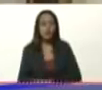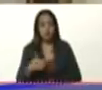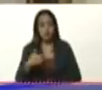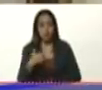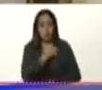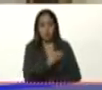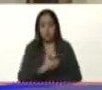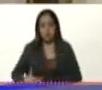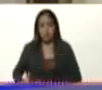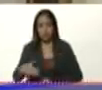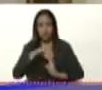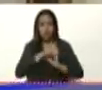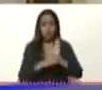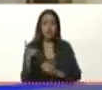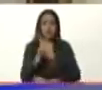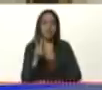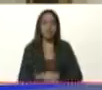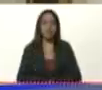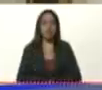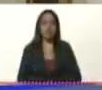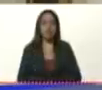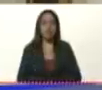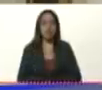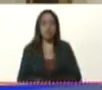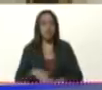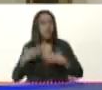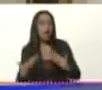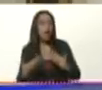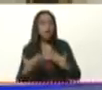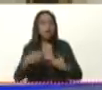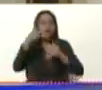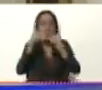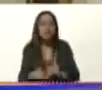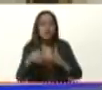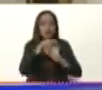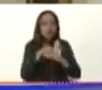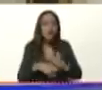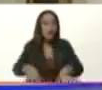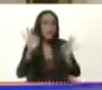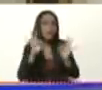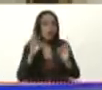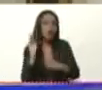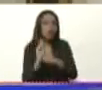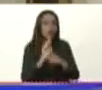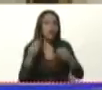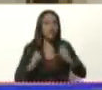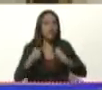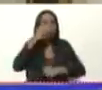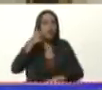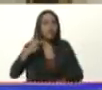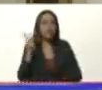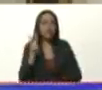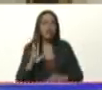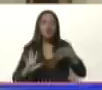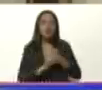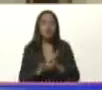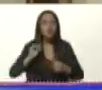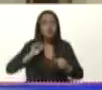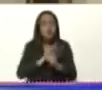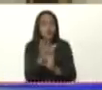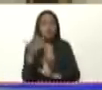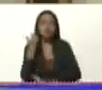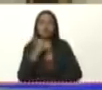presidente constitucional de Venezuela a tomar medidas extraordinarias para proteger la vida del pueblo de Venezuela frente a esta pandemia